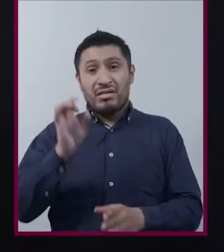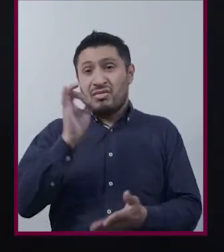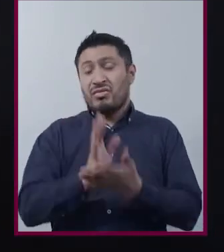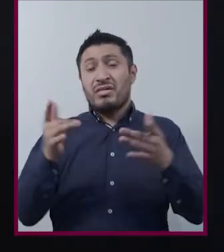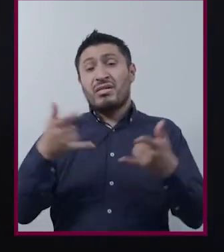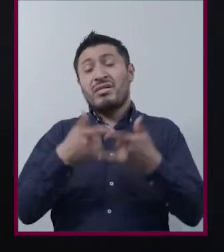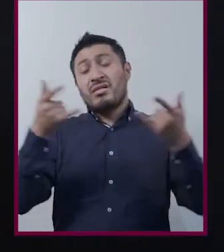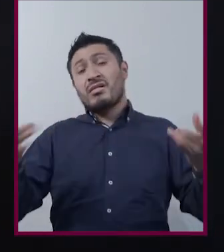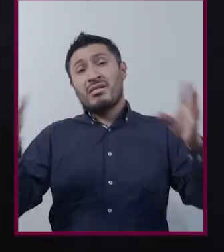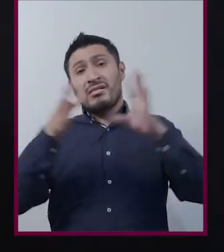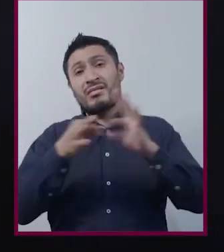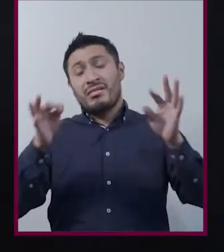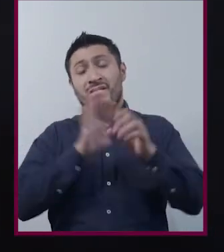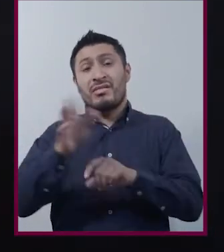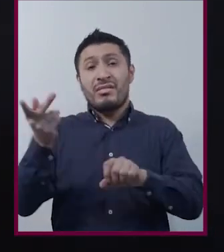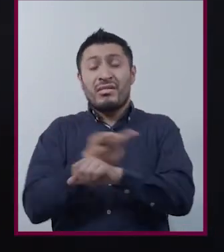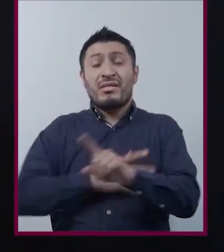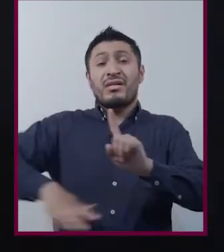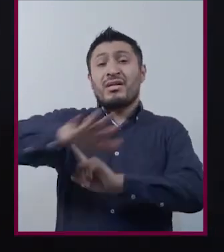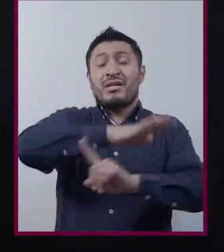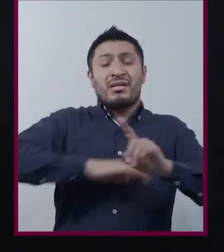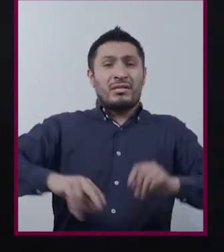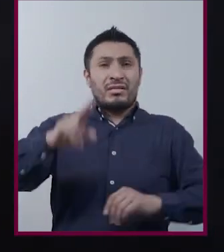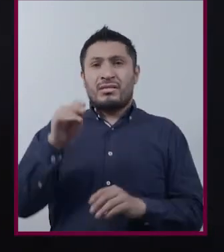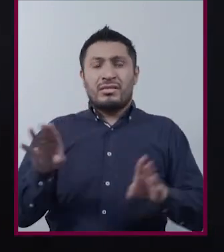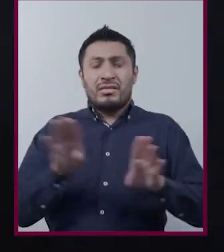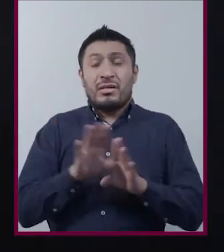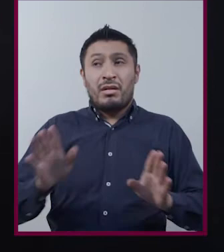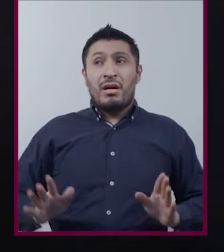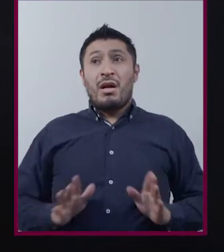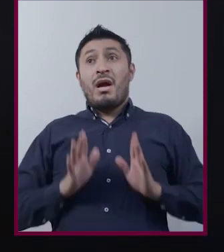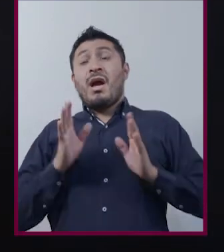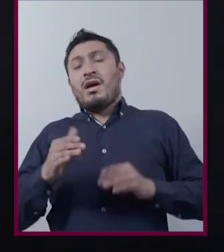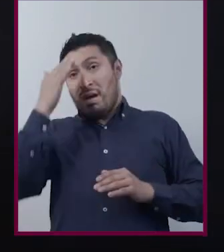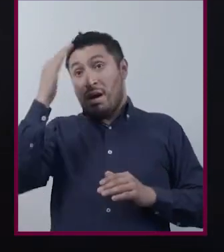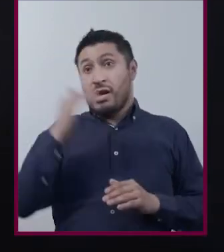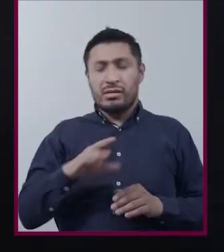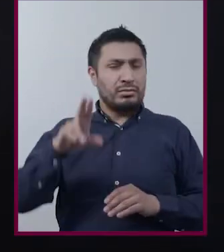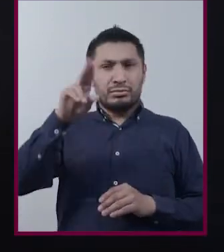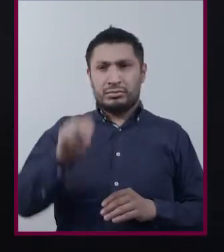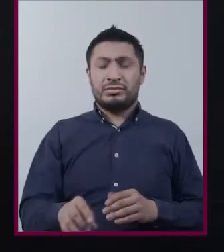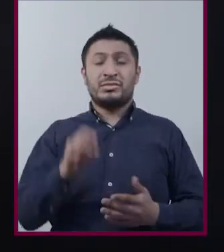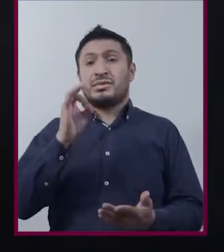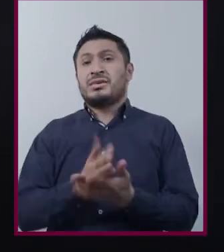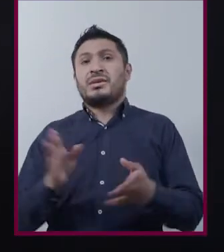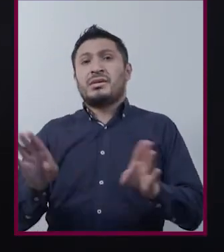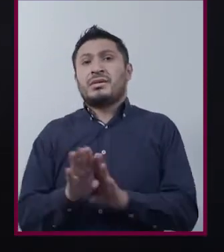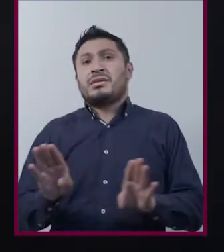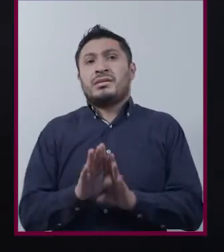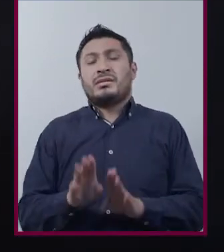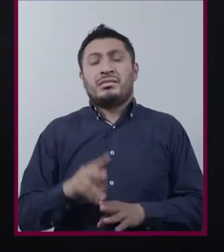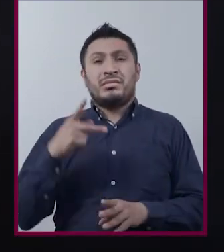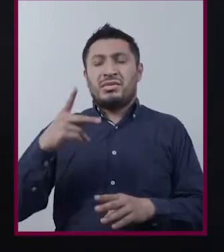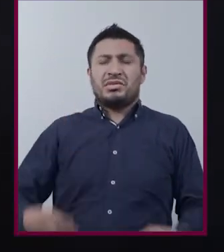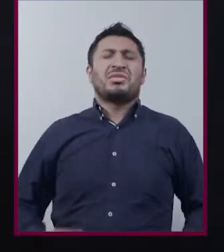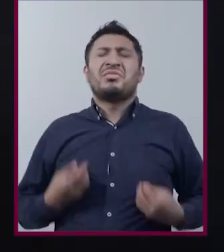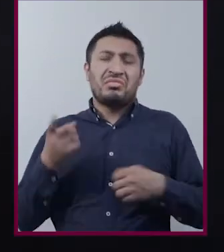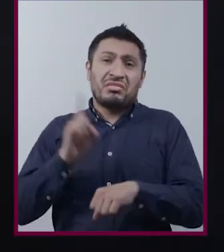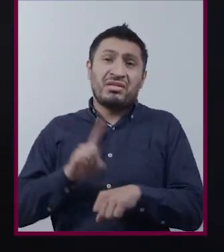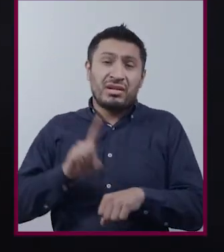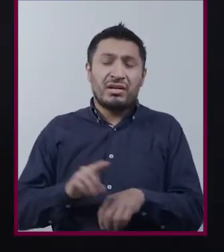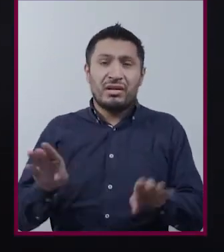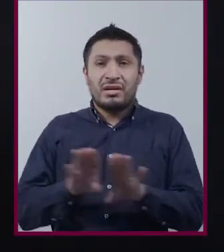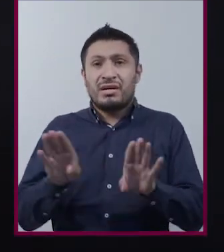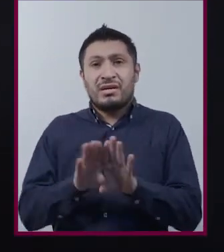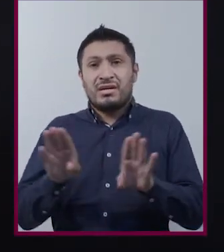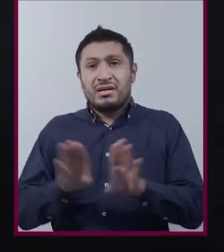lo que acontece a su alrededor, no con una mirada sorpresiva o de horror, sino como una parte de su vida diaria, echando mano